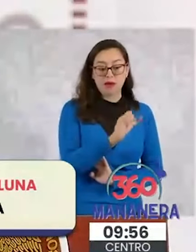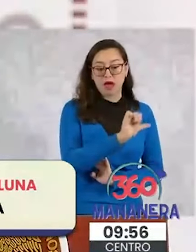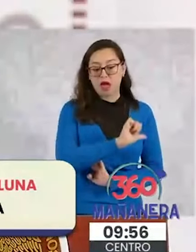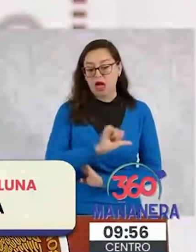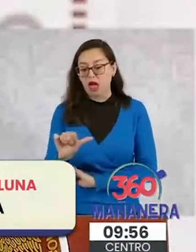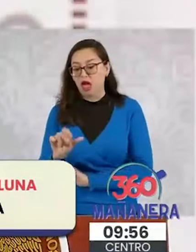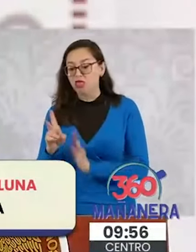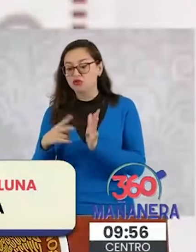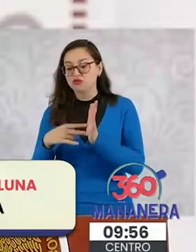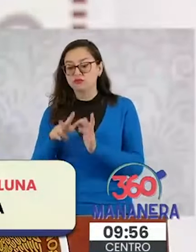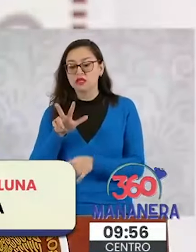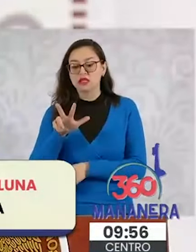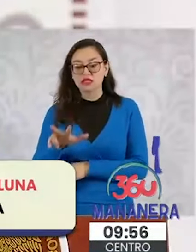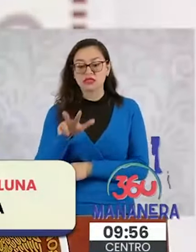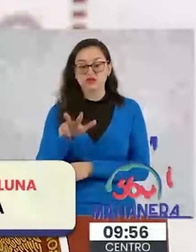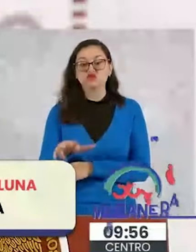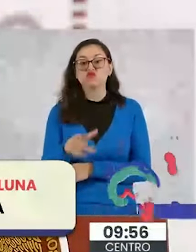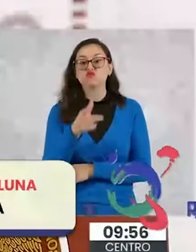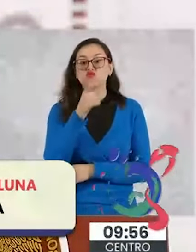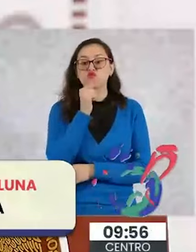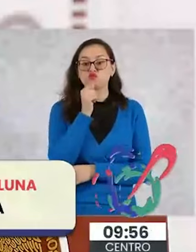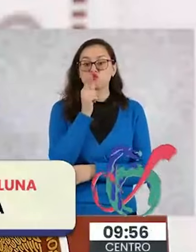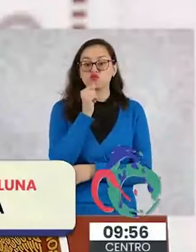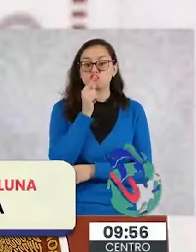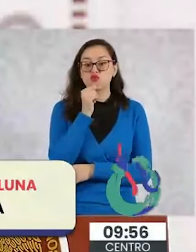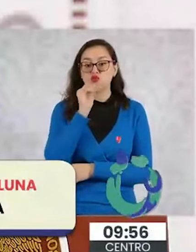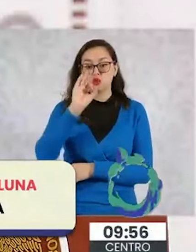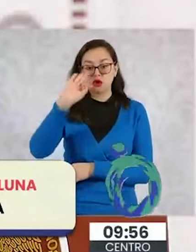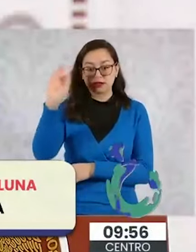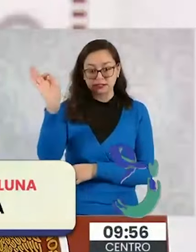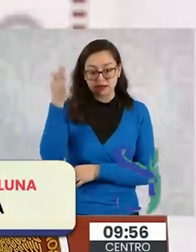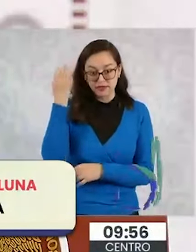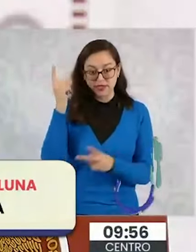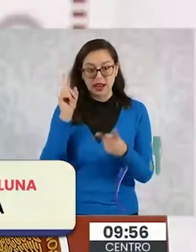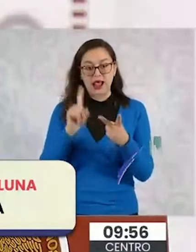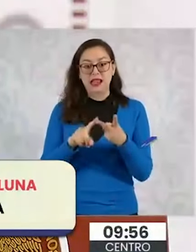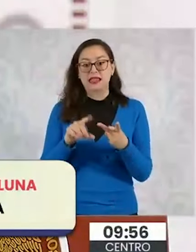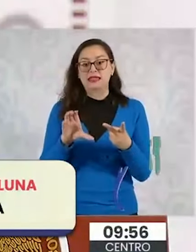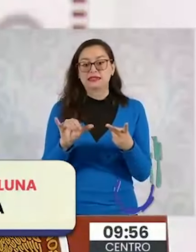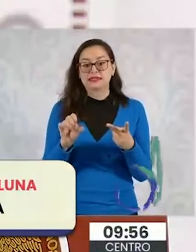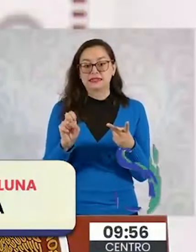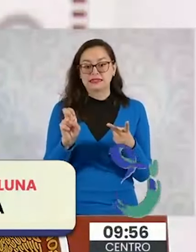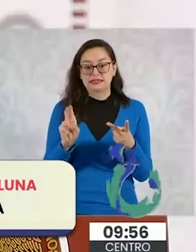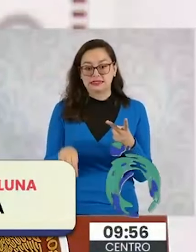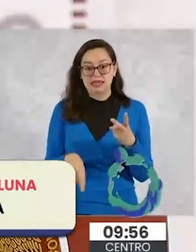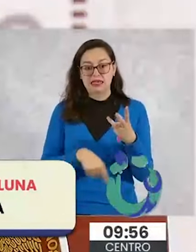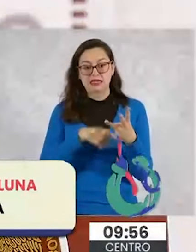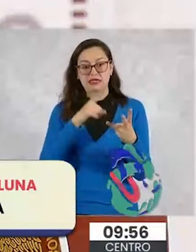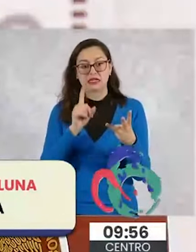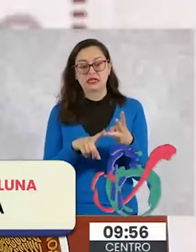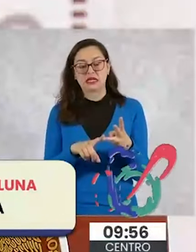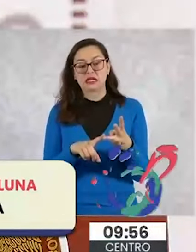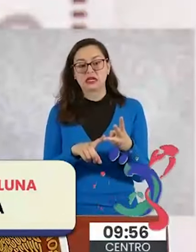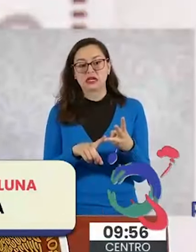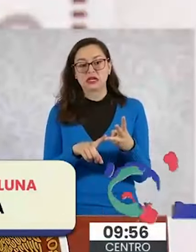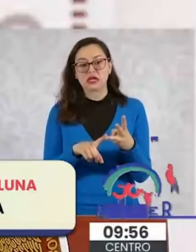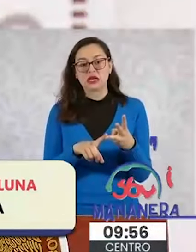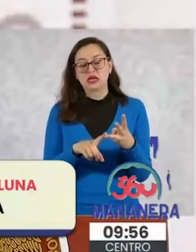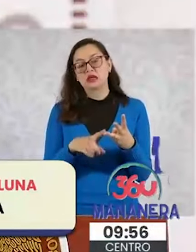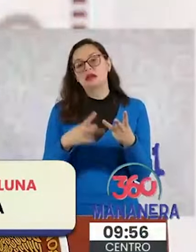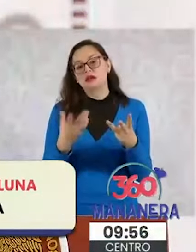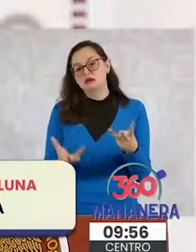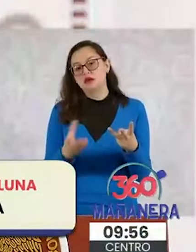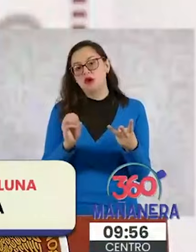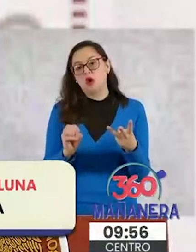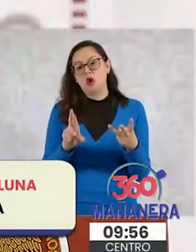2018 la policía federal y elod PR que es el organismo de